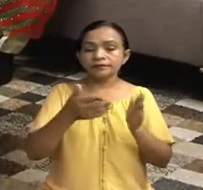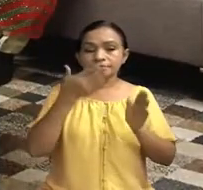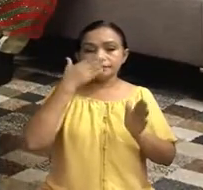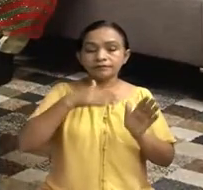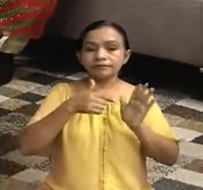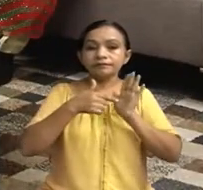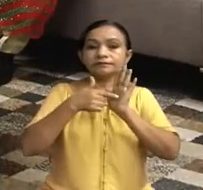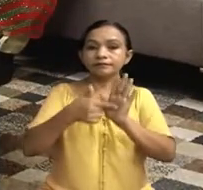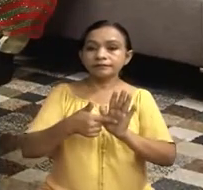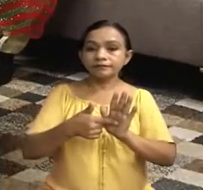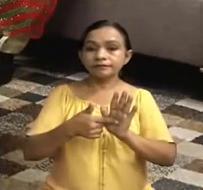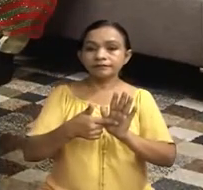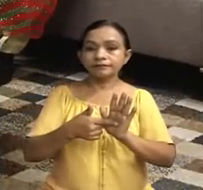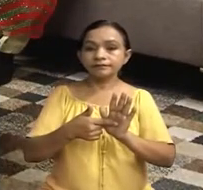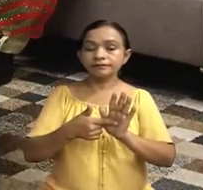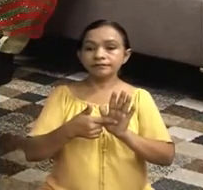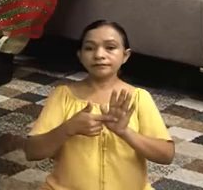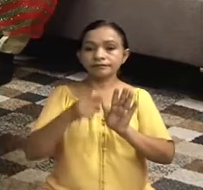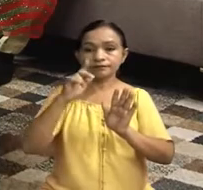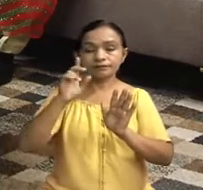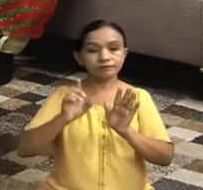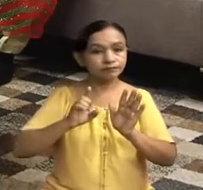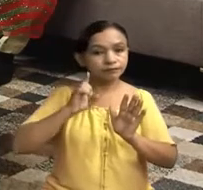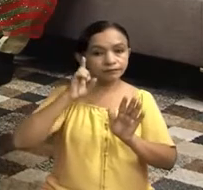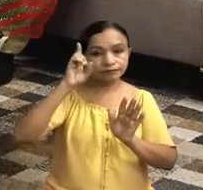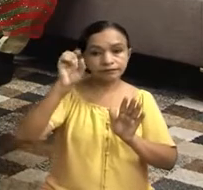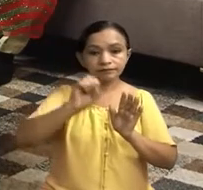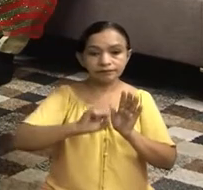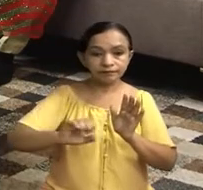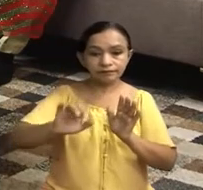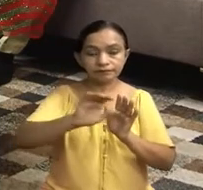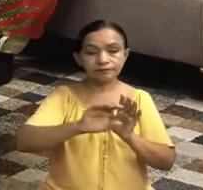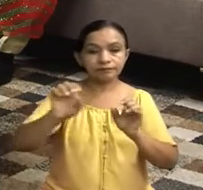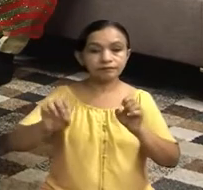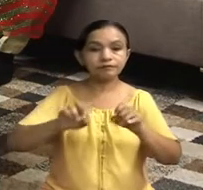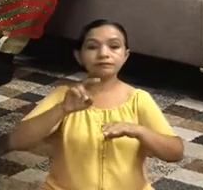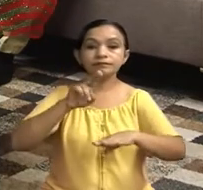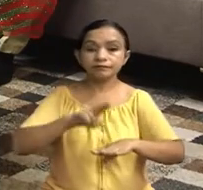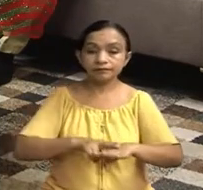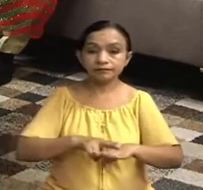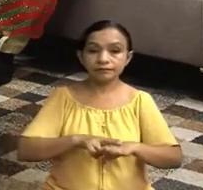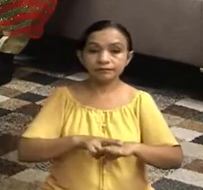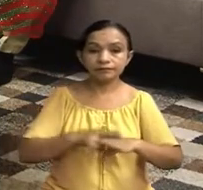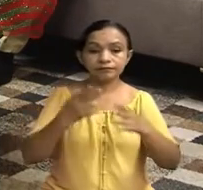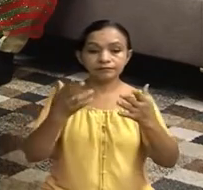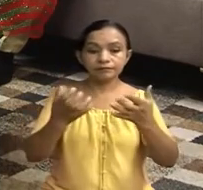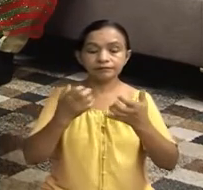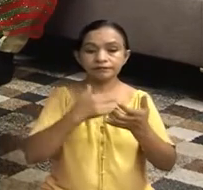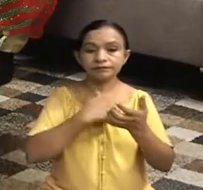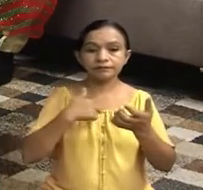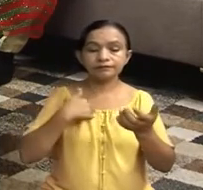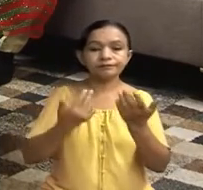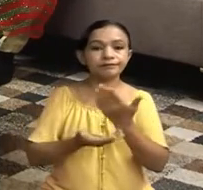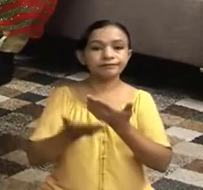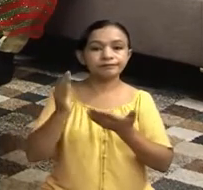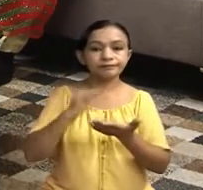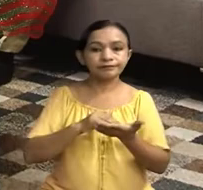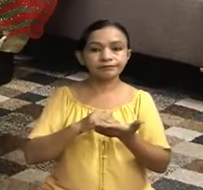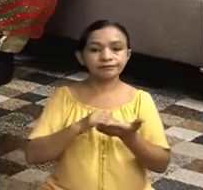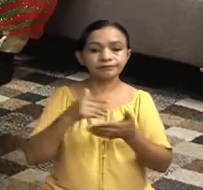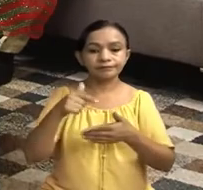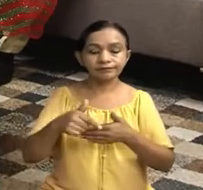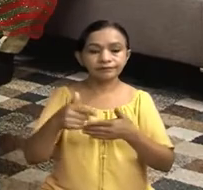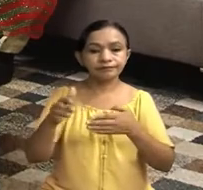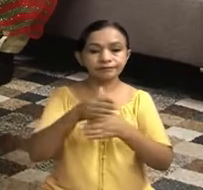ejemplo, digamos, de desarrollo social, de desarrollo nacionalista, pretende ser revertido con estos